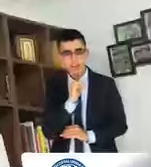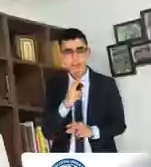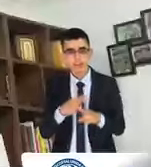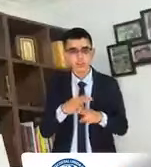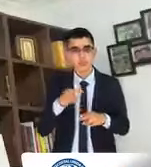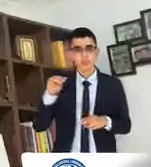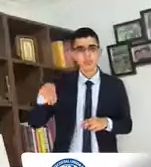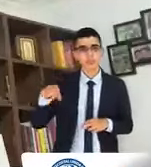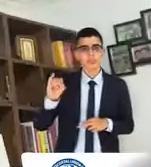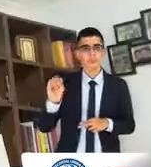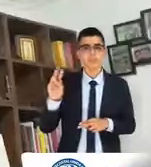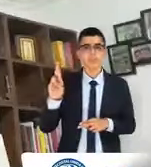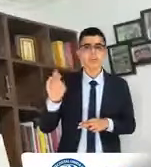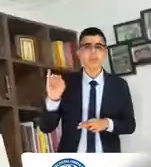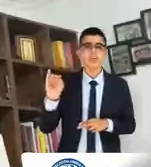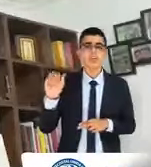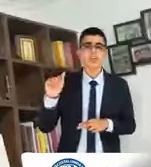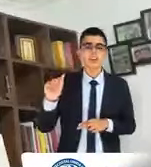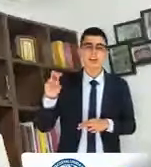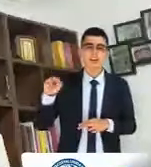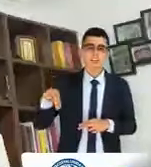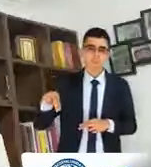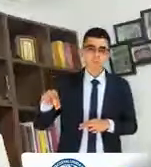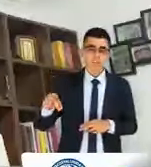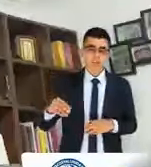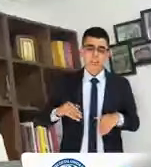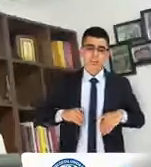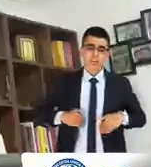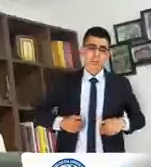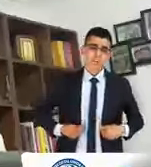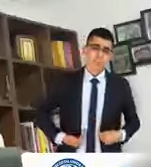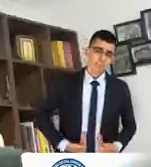así cansada, agotada de haber cruzado un mar a pie,